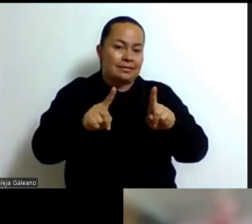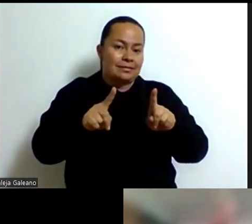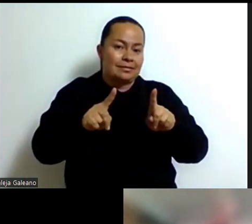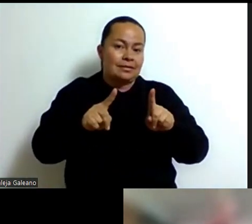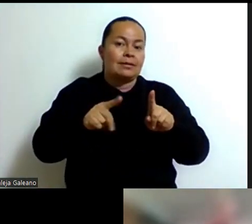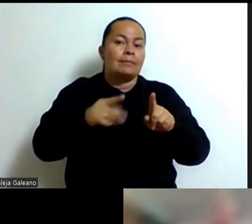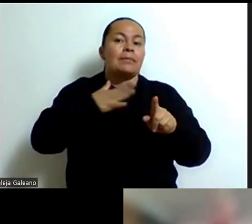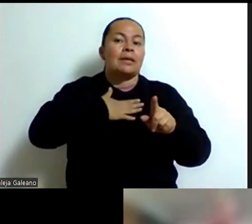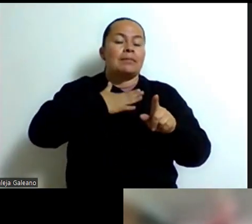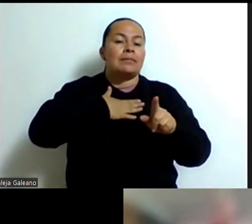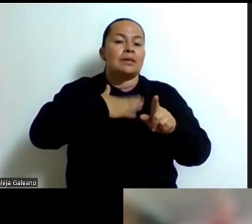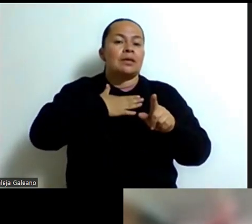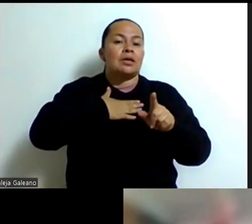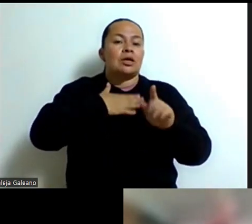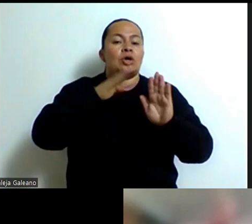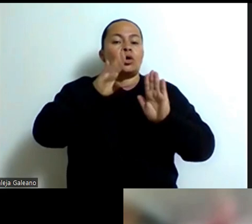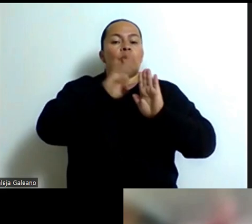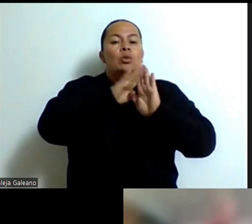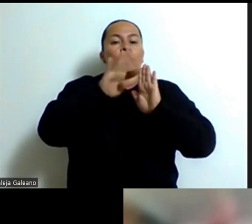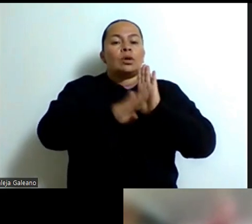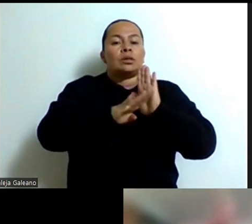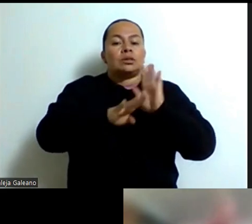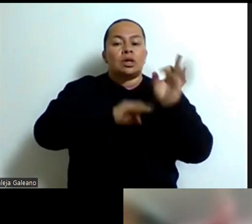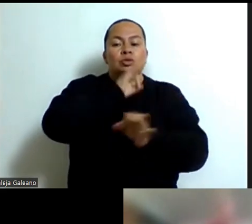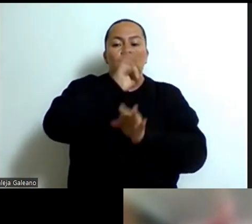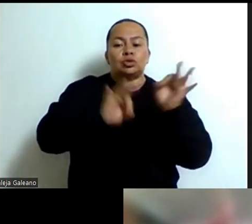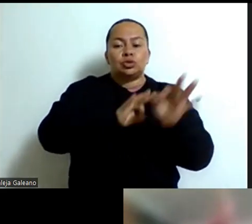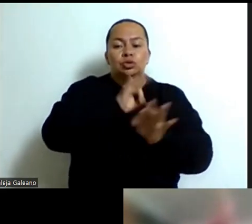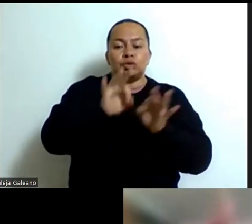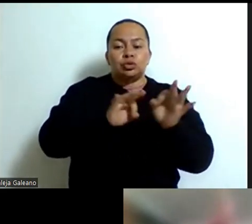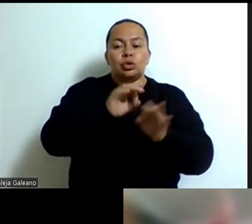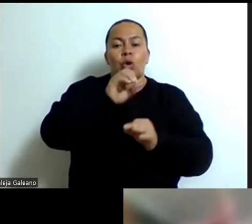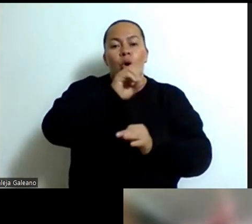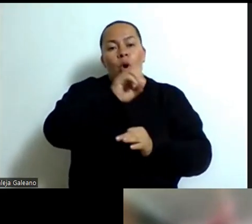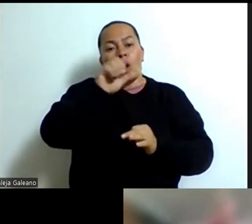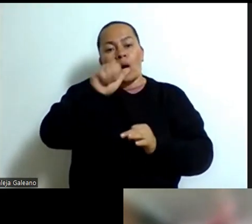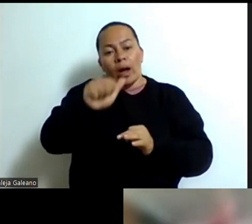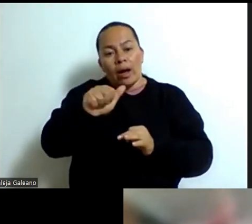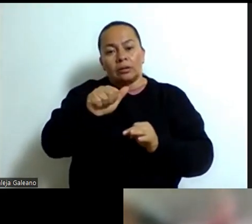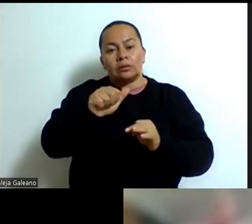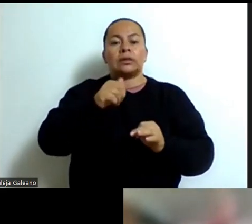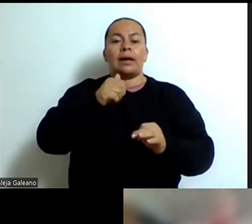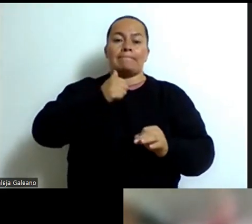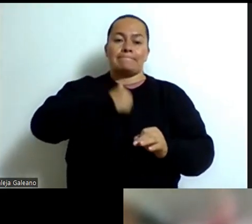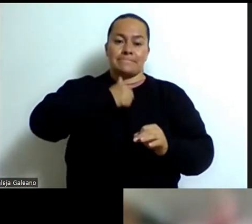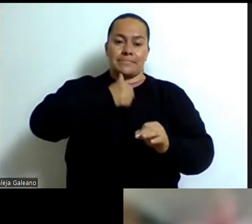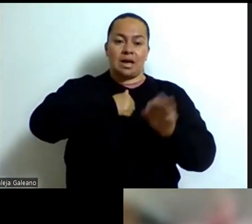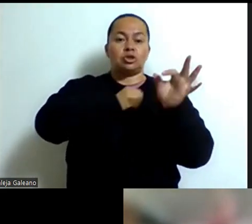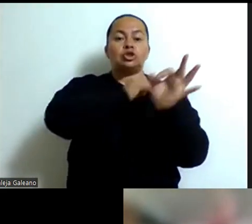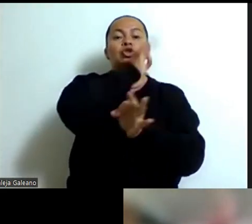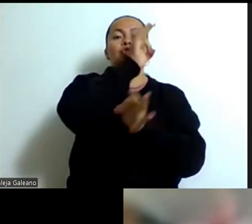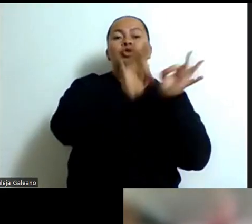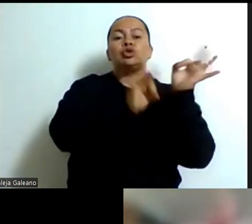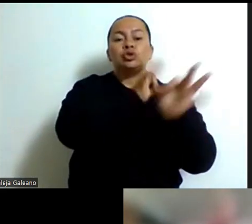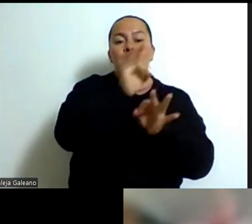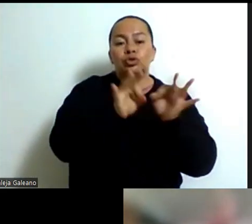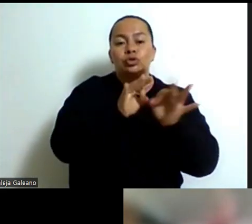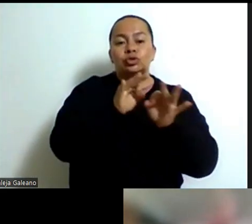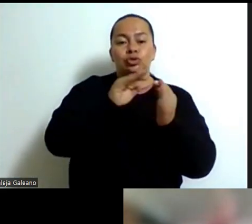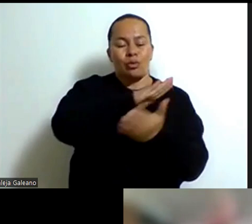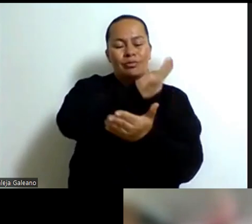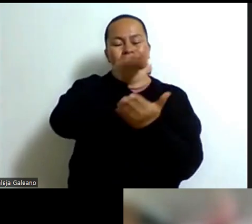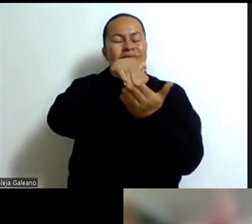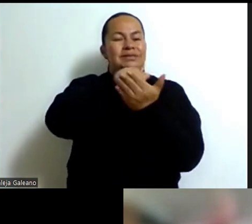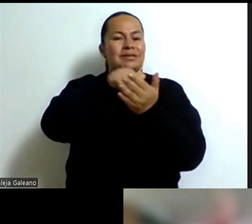para mí una política para cuidadores o una política de cuidadores es una política que está centrada en aquellas